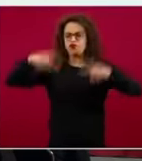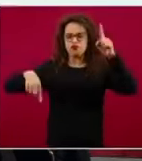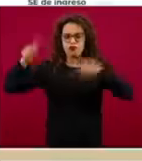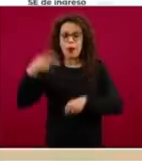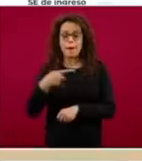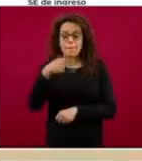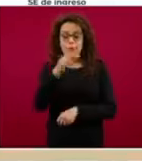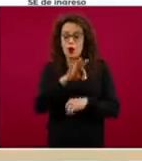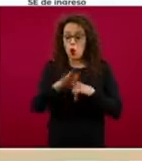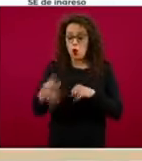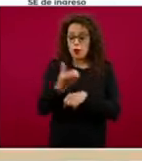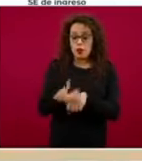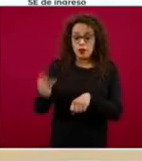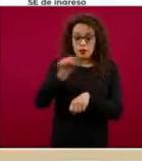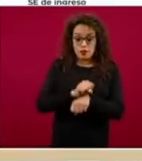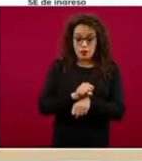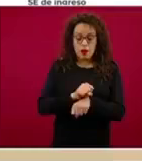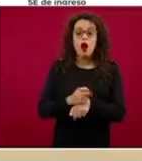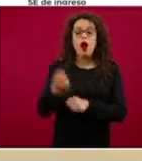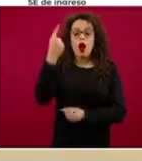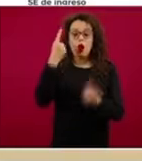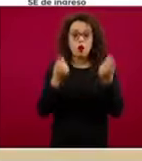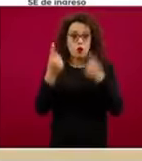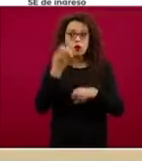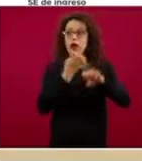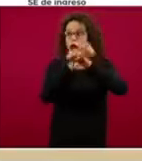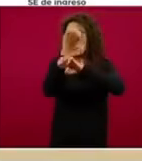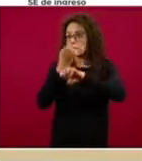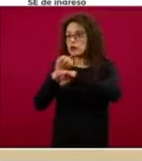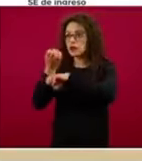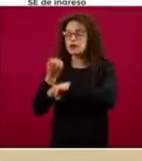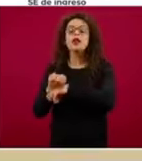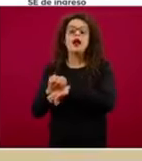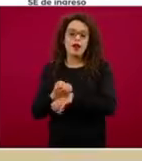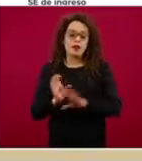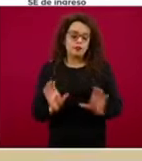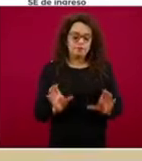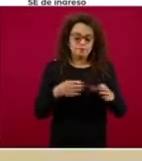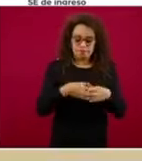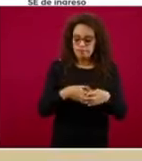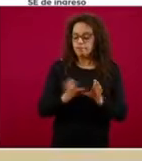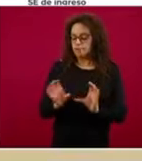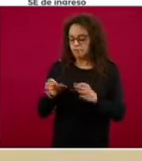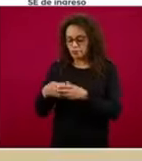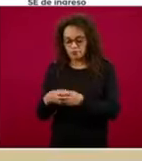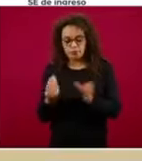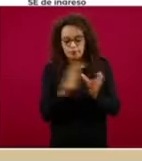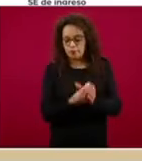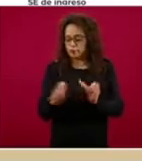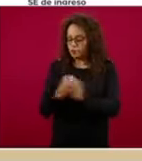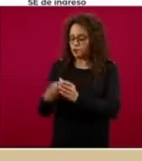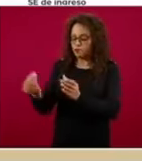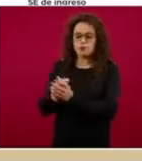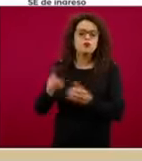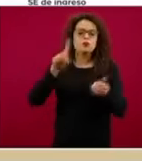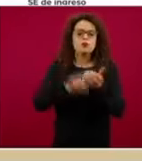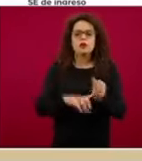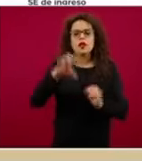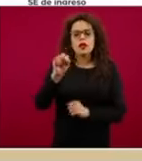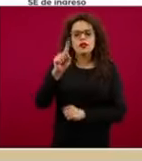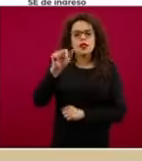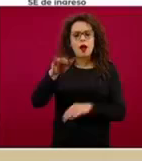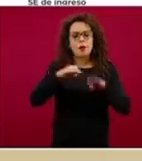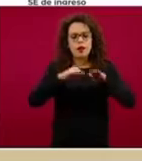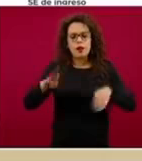esta variabilidad en algunos estados ha hecho que los clasifiquemos como que se han mantenido estables, y son Aguascalientes, Baja